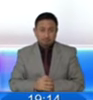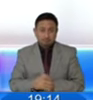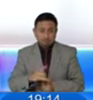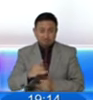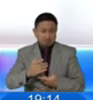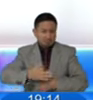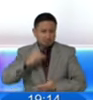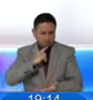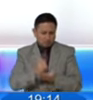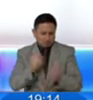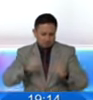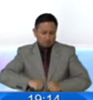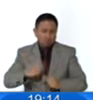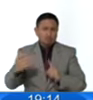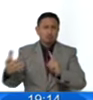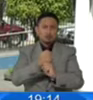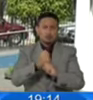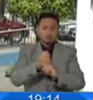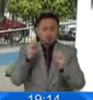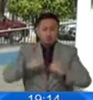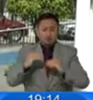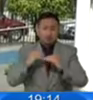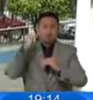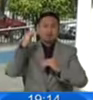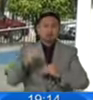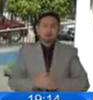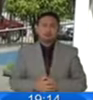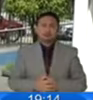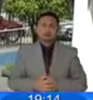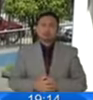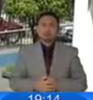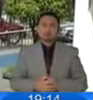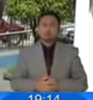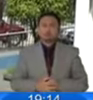duda creemos que lo vamos a alcanzar y es más, superar. Informó Héctor Romero.